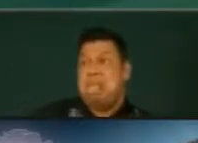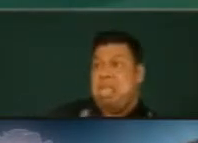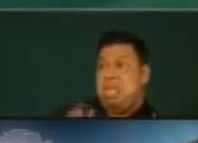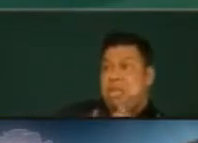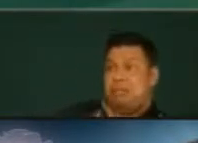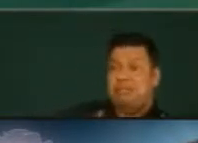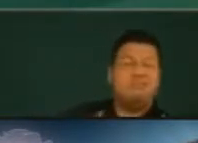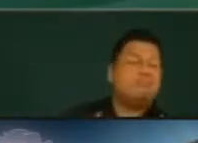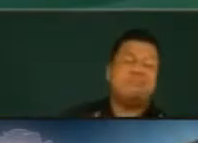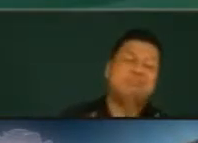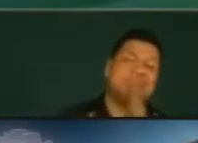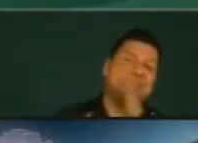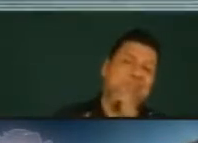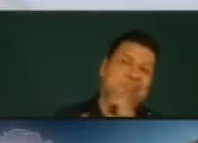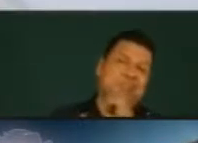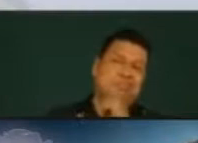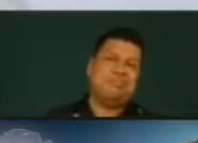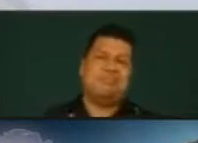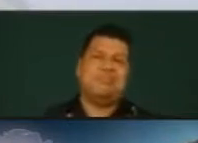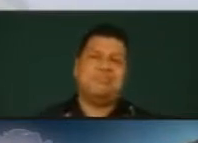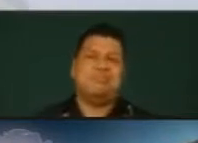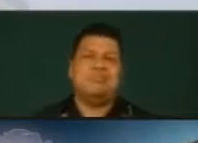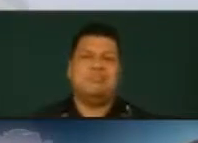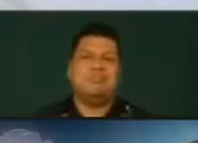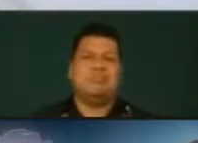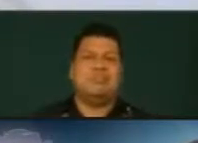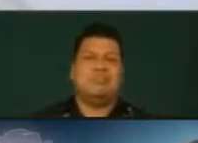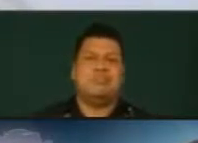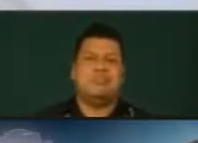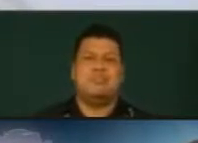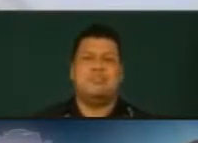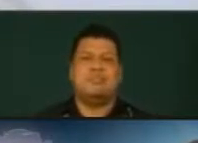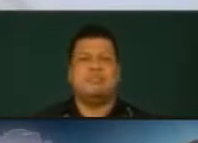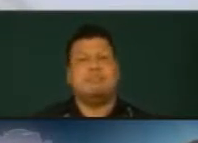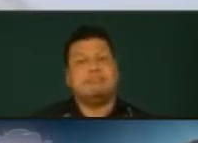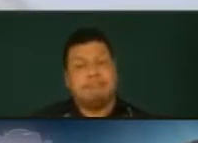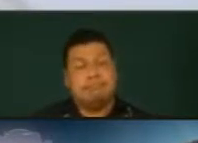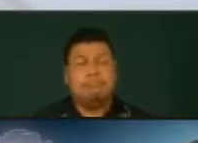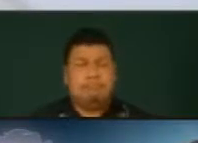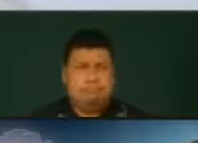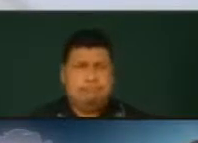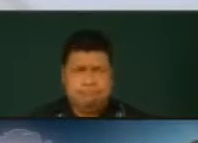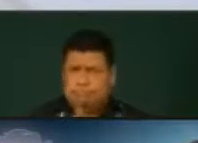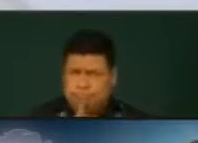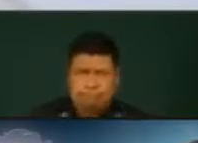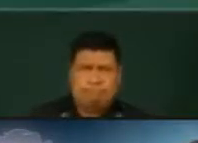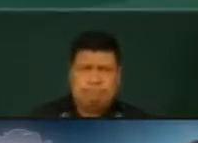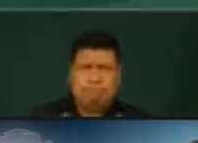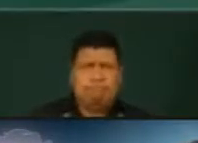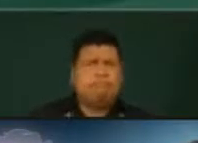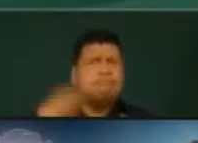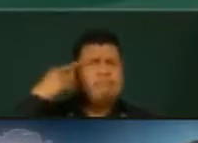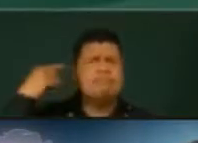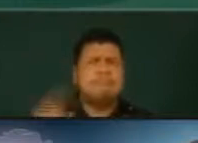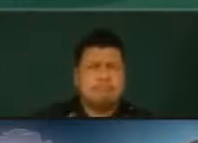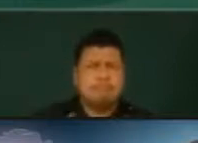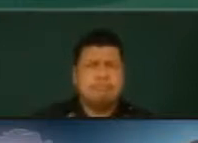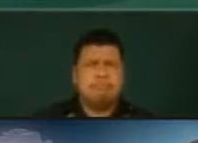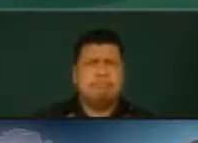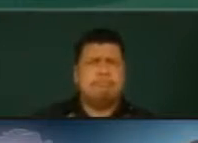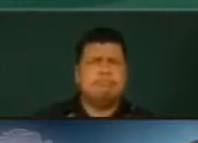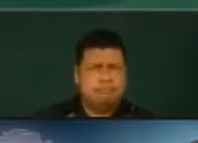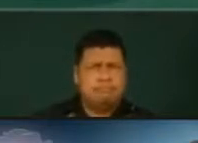le venda 10 centavos o 20 centavos más caro, no importa. Si usted le da